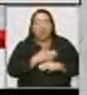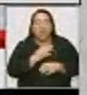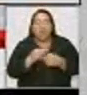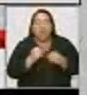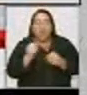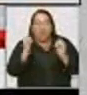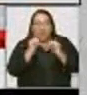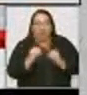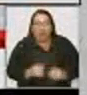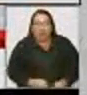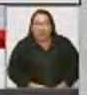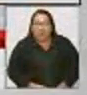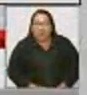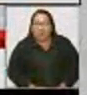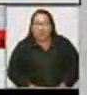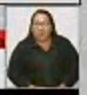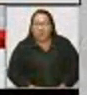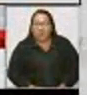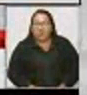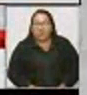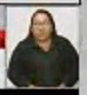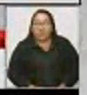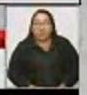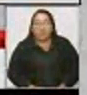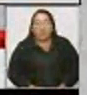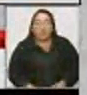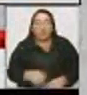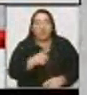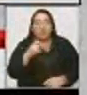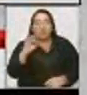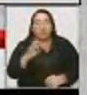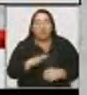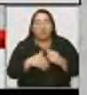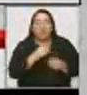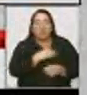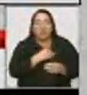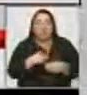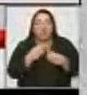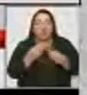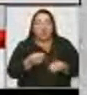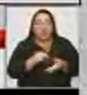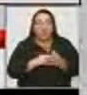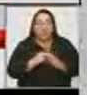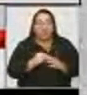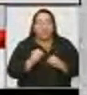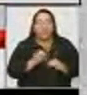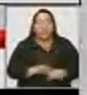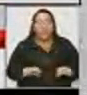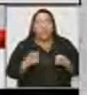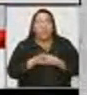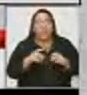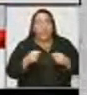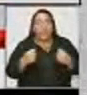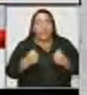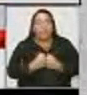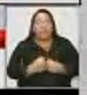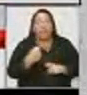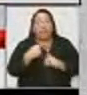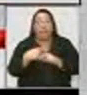como muestra la gráfica, se logró que el 100% de los ministerios instalaran un mecanismo. Esto